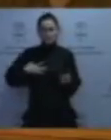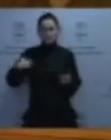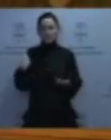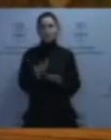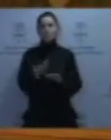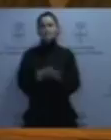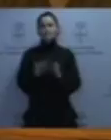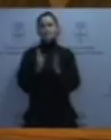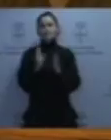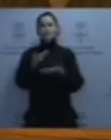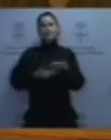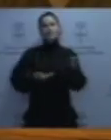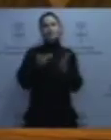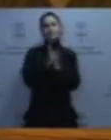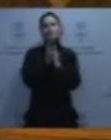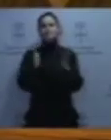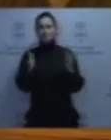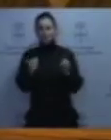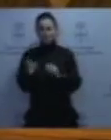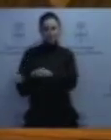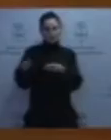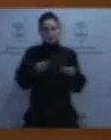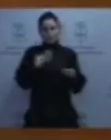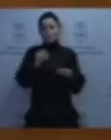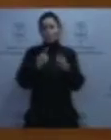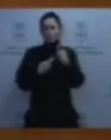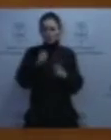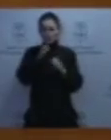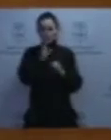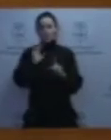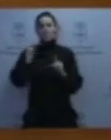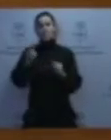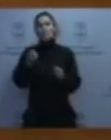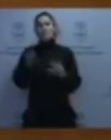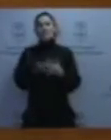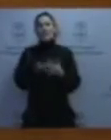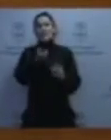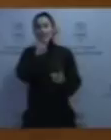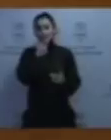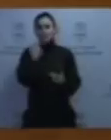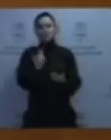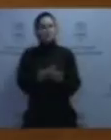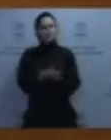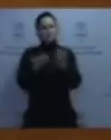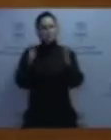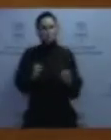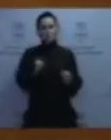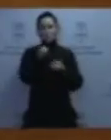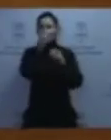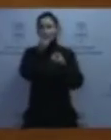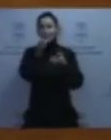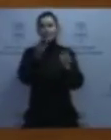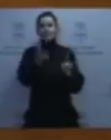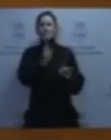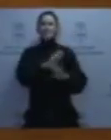la hemeroteca. Y cuando se publicó la convocatoria a mediados de septiembre, comprobamos que efectivamente quedaba en declaraciones, pero que